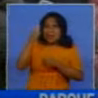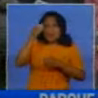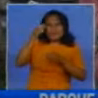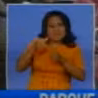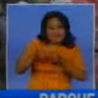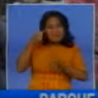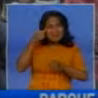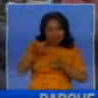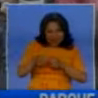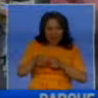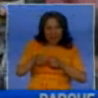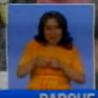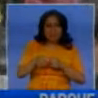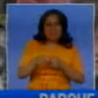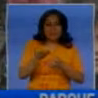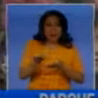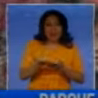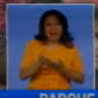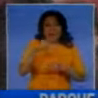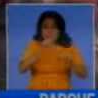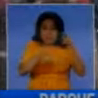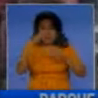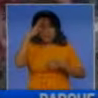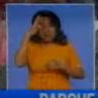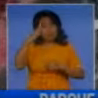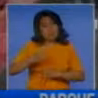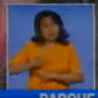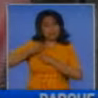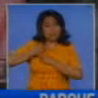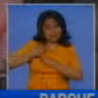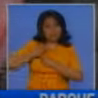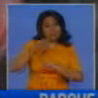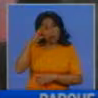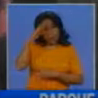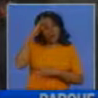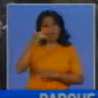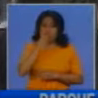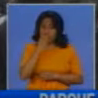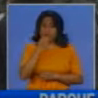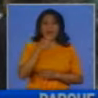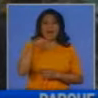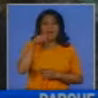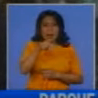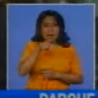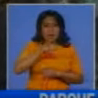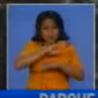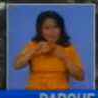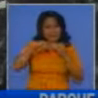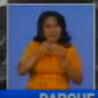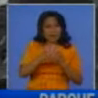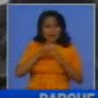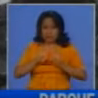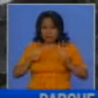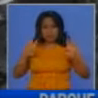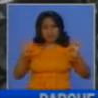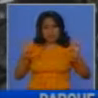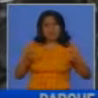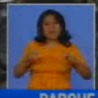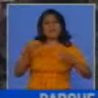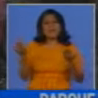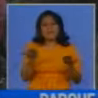hay un fuerte operativo policial, tanto de Policía Nacional como de Policía Metropolitana. Ya el acceso por la